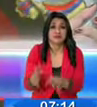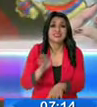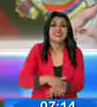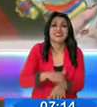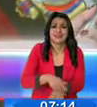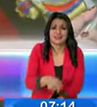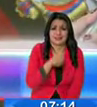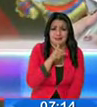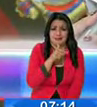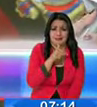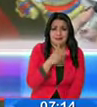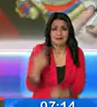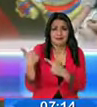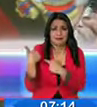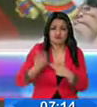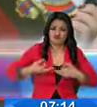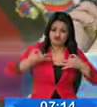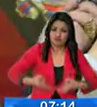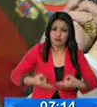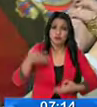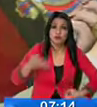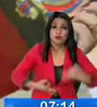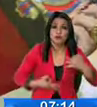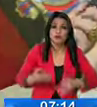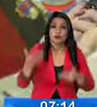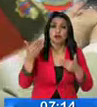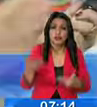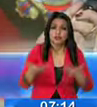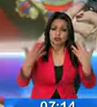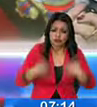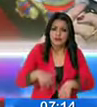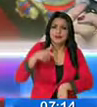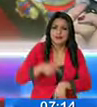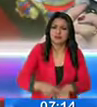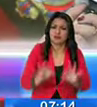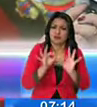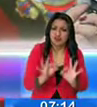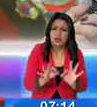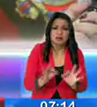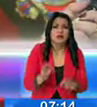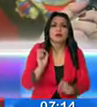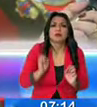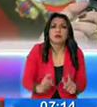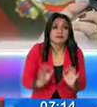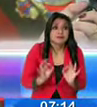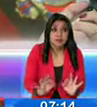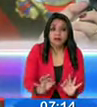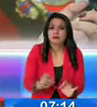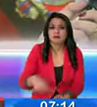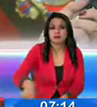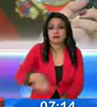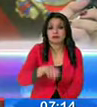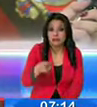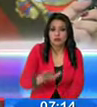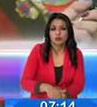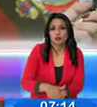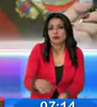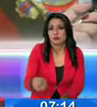o quienes no asumieron la responsable la responsabilidad de hacerlo a tiempo con oportunidad tienen que ser responsables